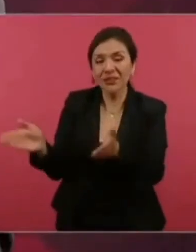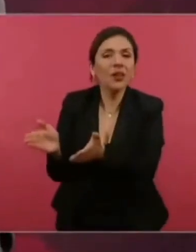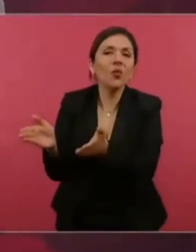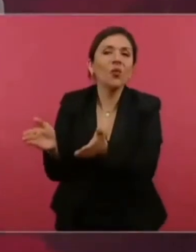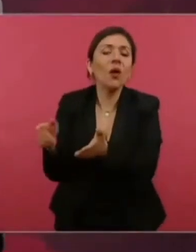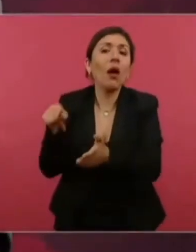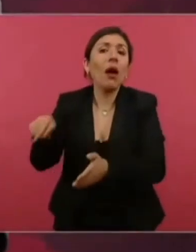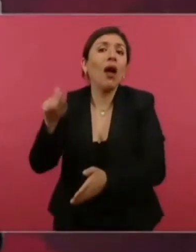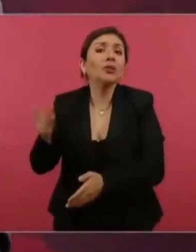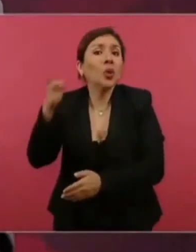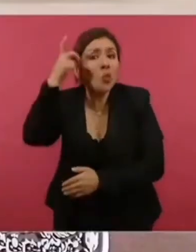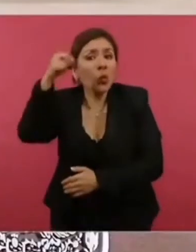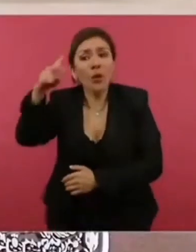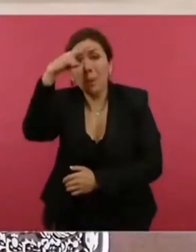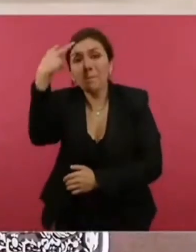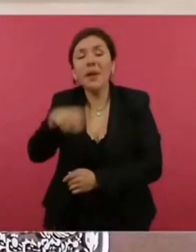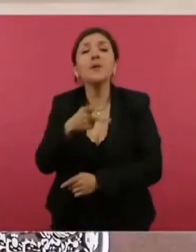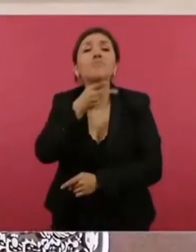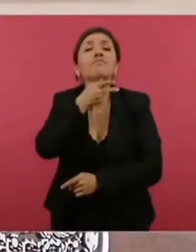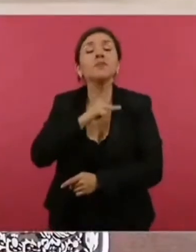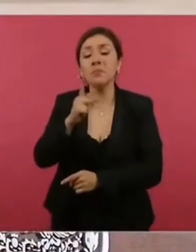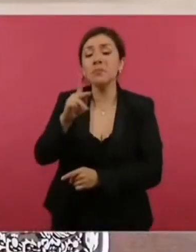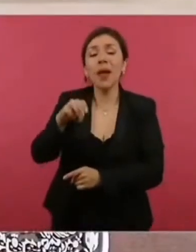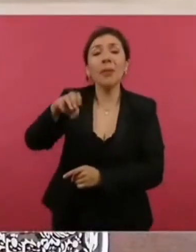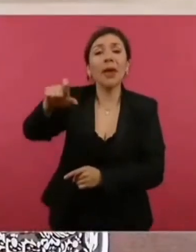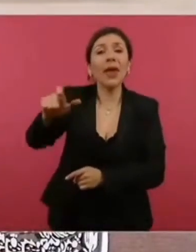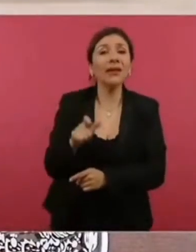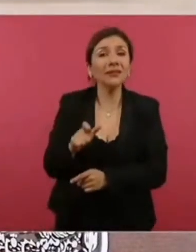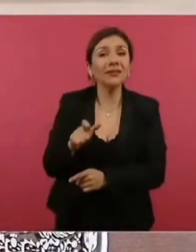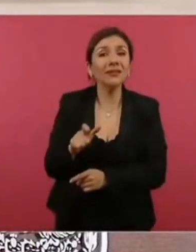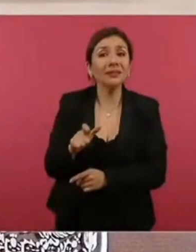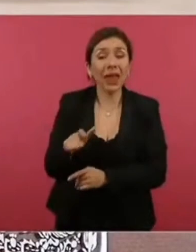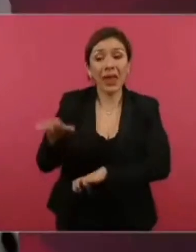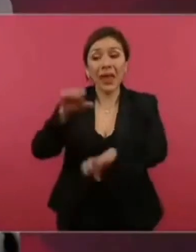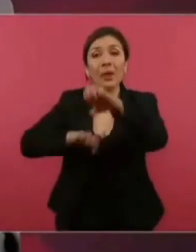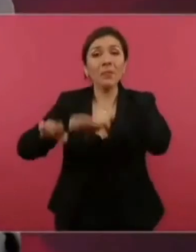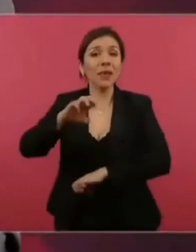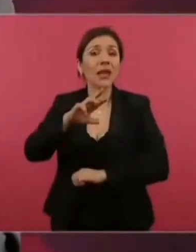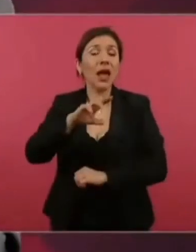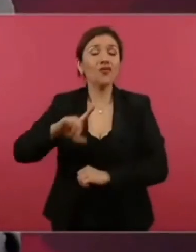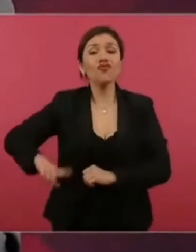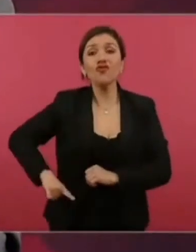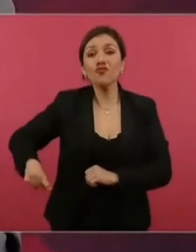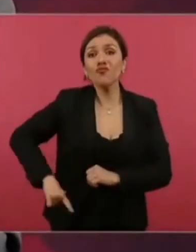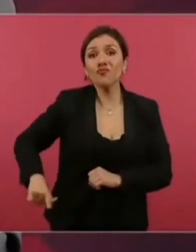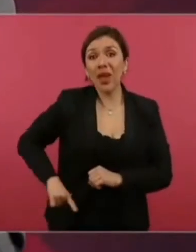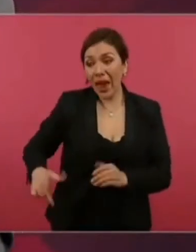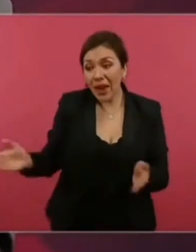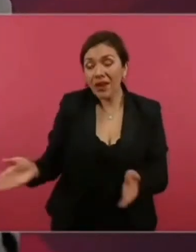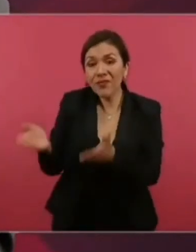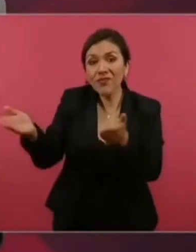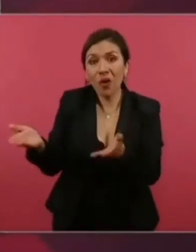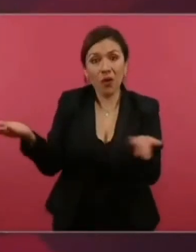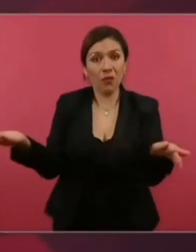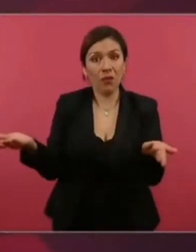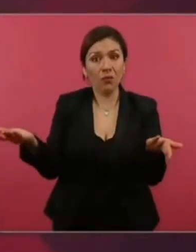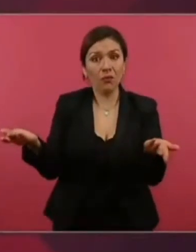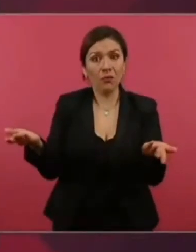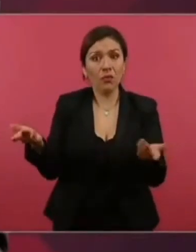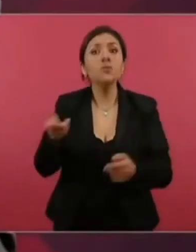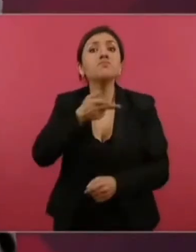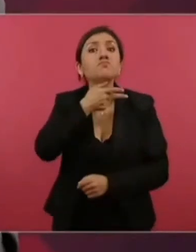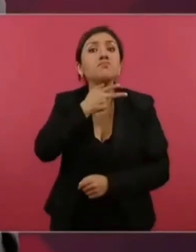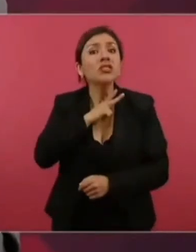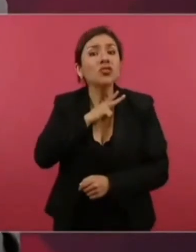Si es Petróleos Mexicanos, si es una empresa pública, si el petróleo es de la